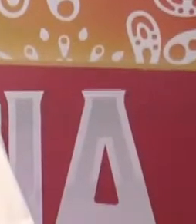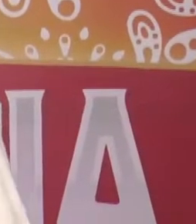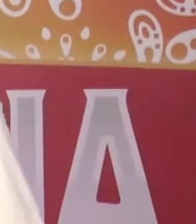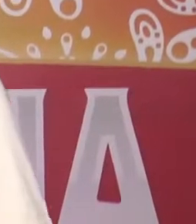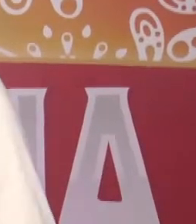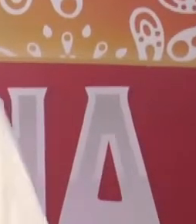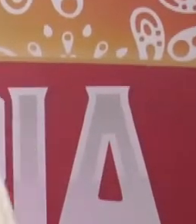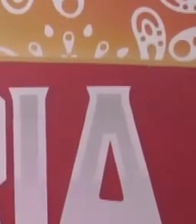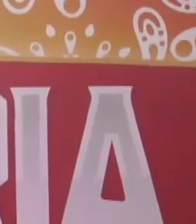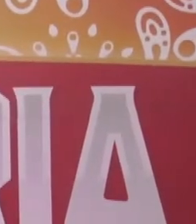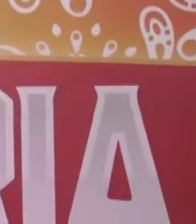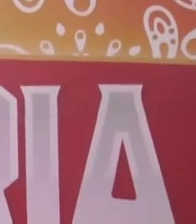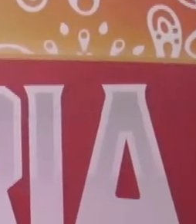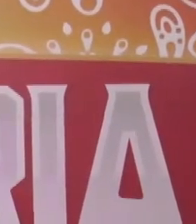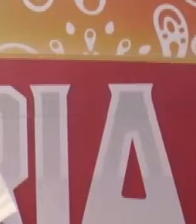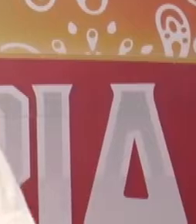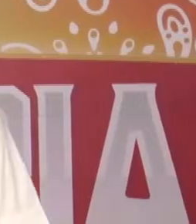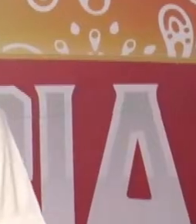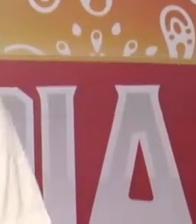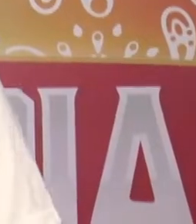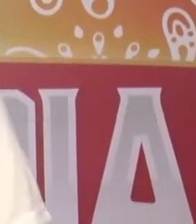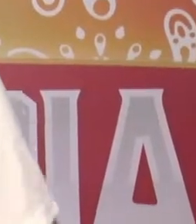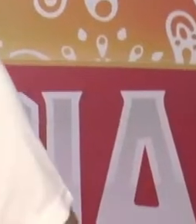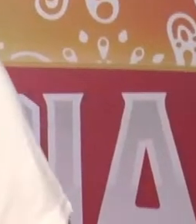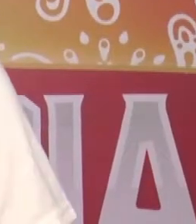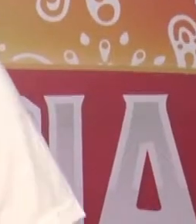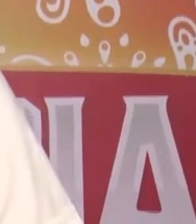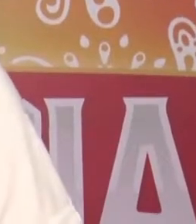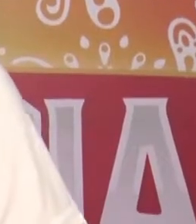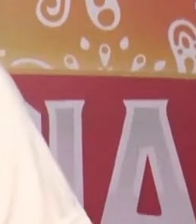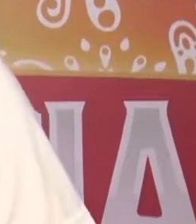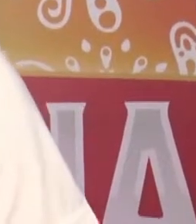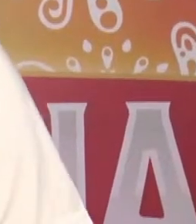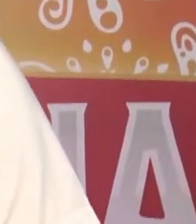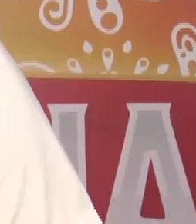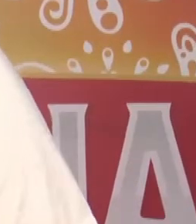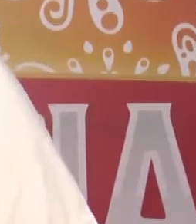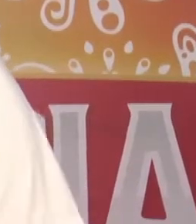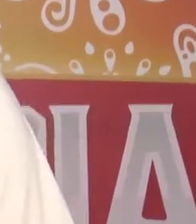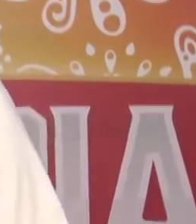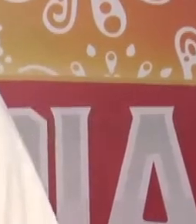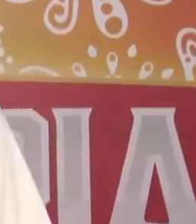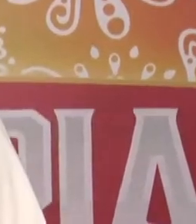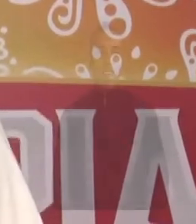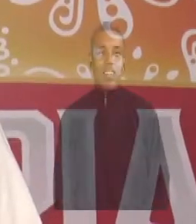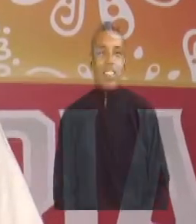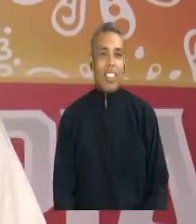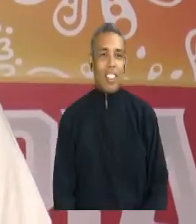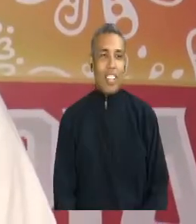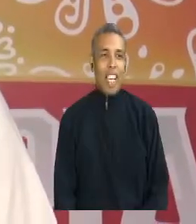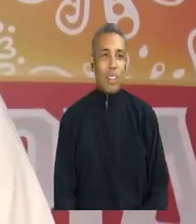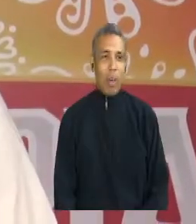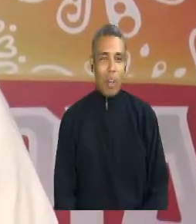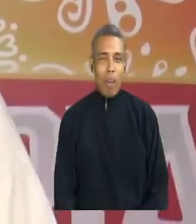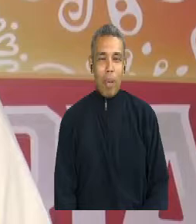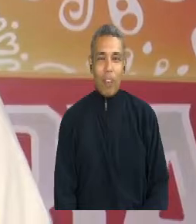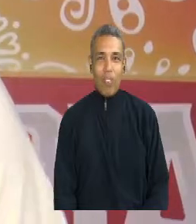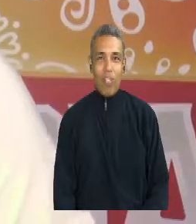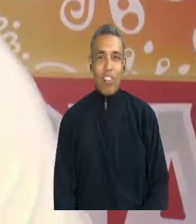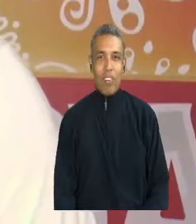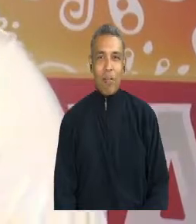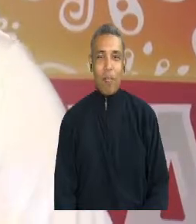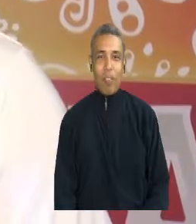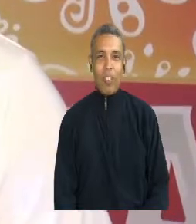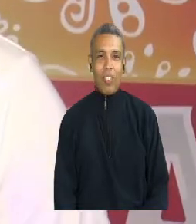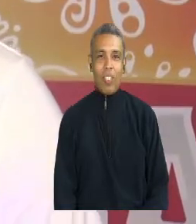Ok, Barranca Bermeja, seguimos en esta invitación para este 16 de julio a nuestra segunda batalla de DJ. Hoy con